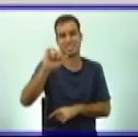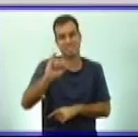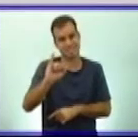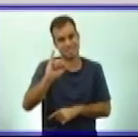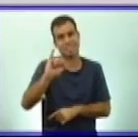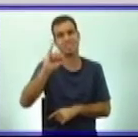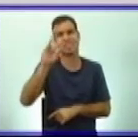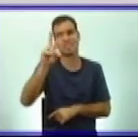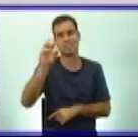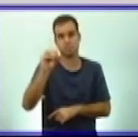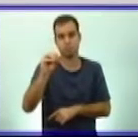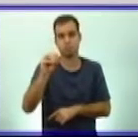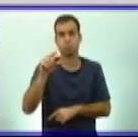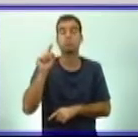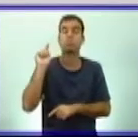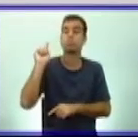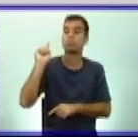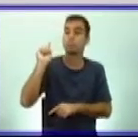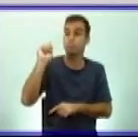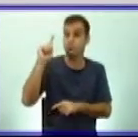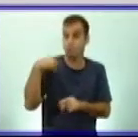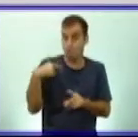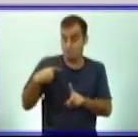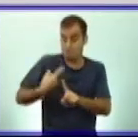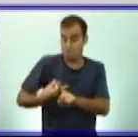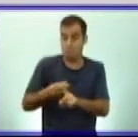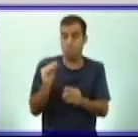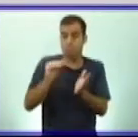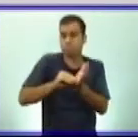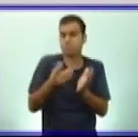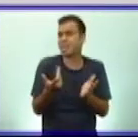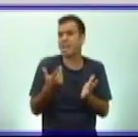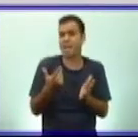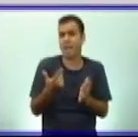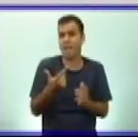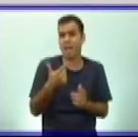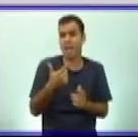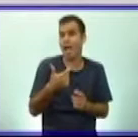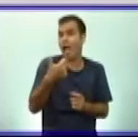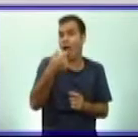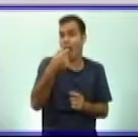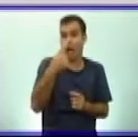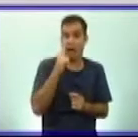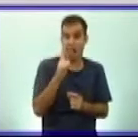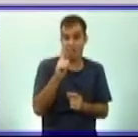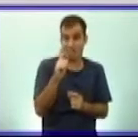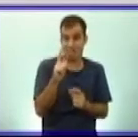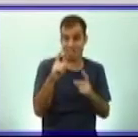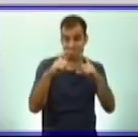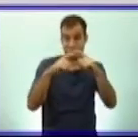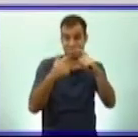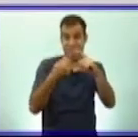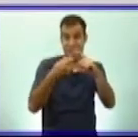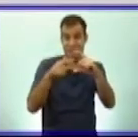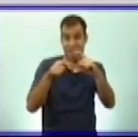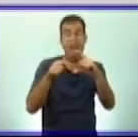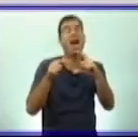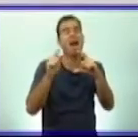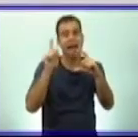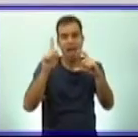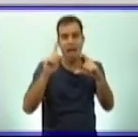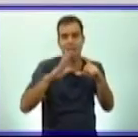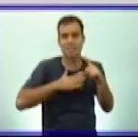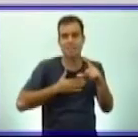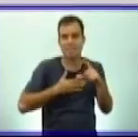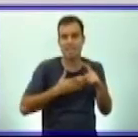amperímetro como instrumento que va a denotar la presencia de la corriente y hemos acoplado al generador